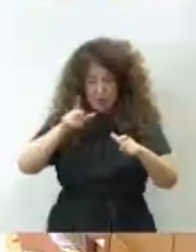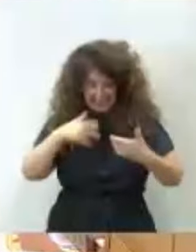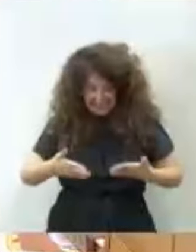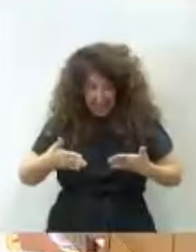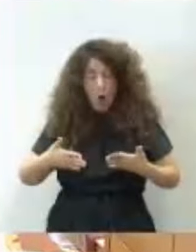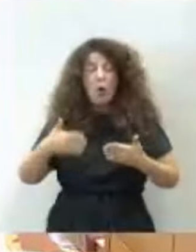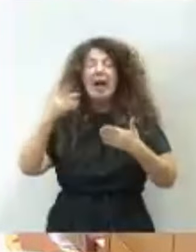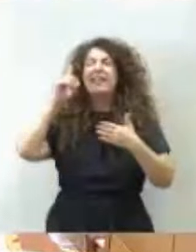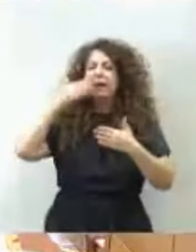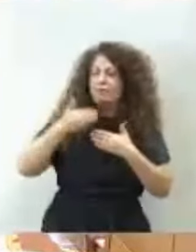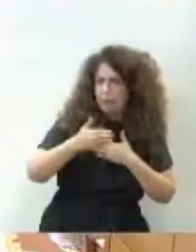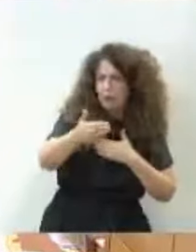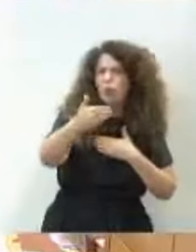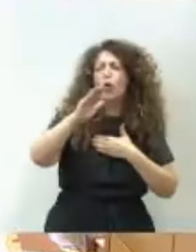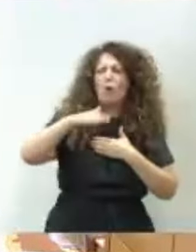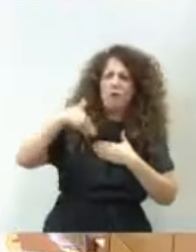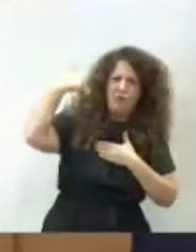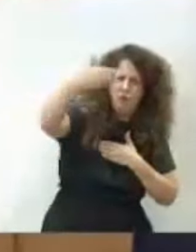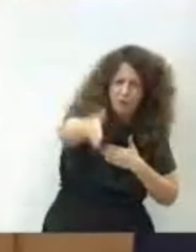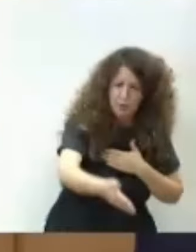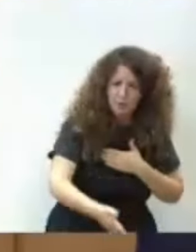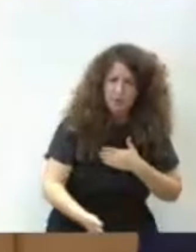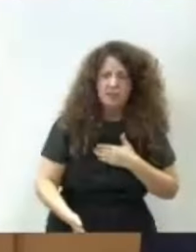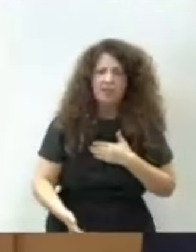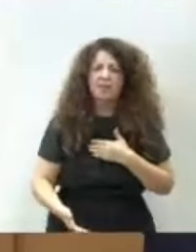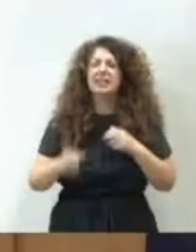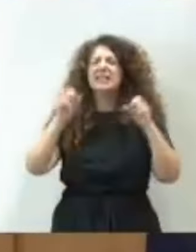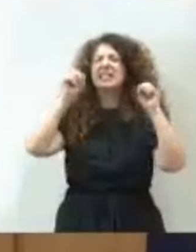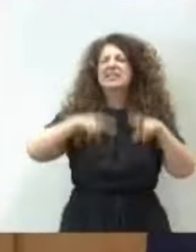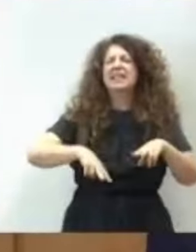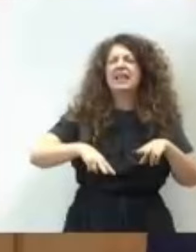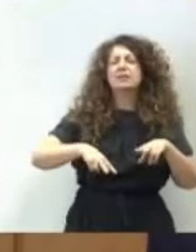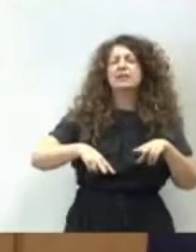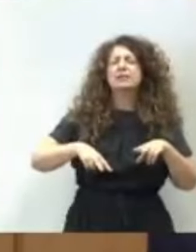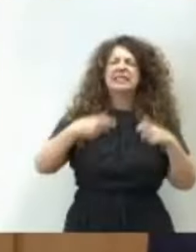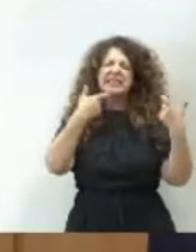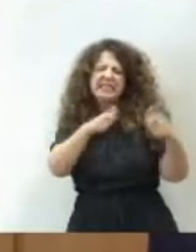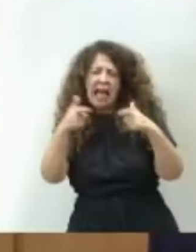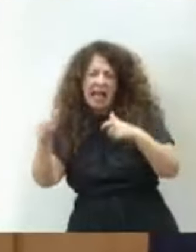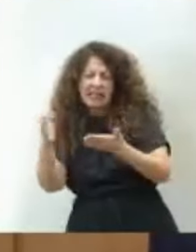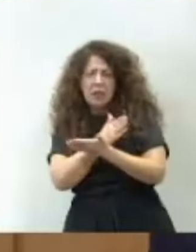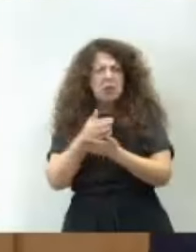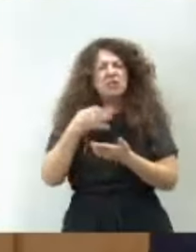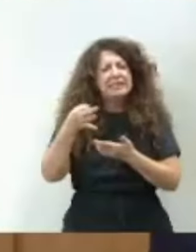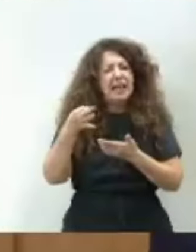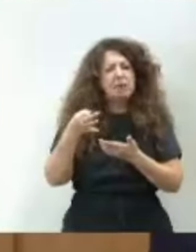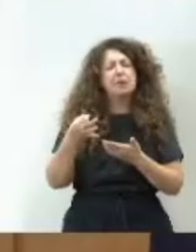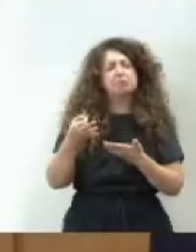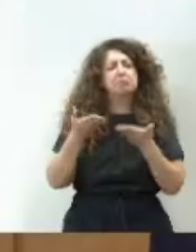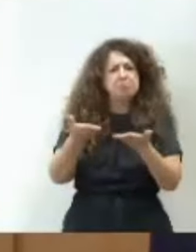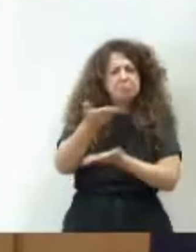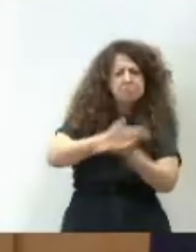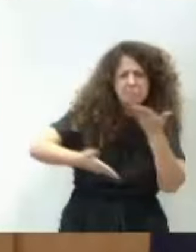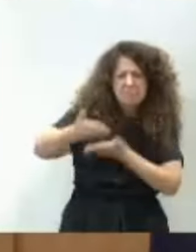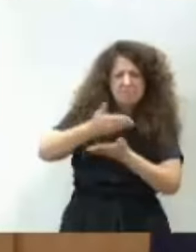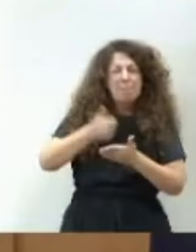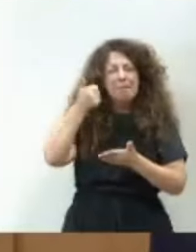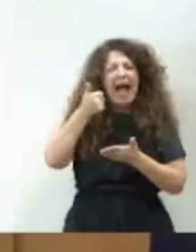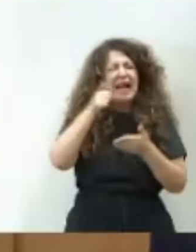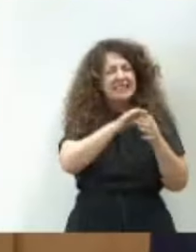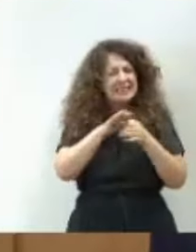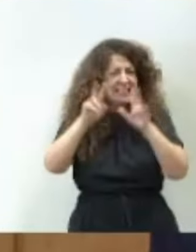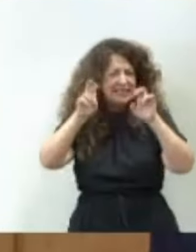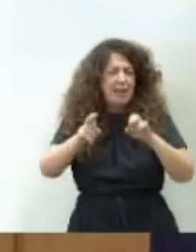pasado mañana. Sin dogmatismos, sin sectarismos, tendiendo la mano siempre y en particular en cuestiones de agua y